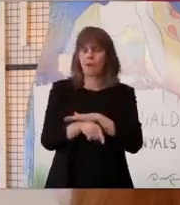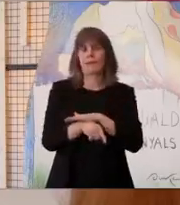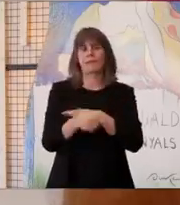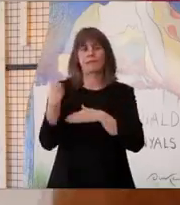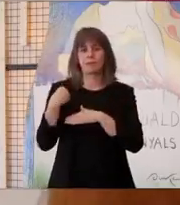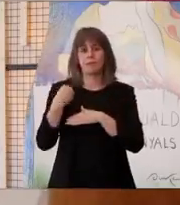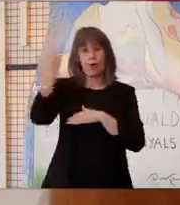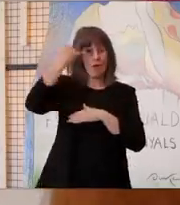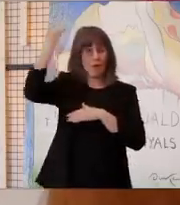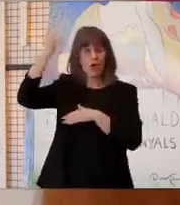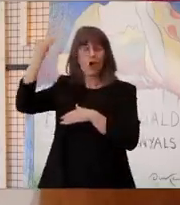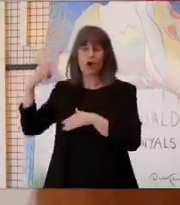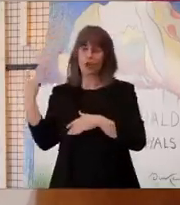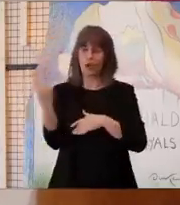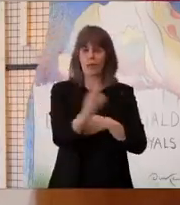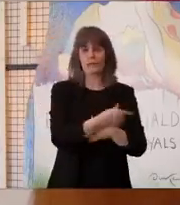no hay